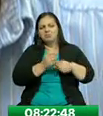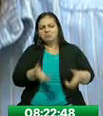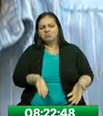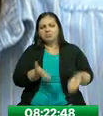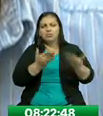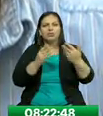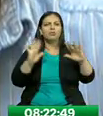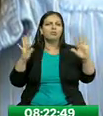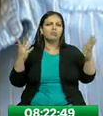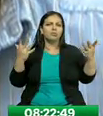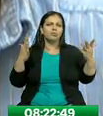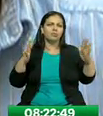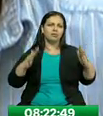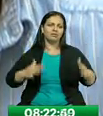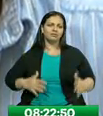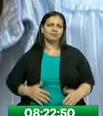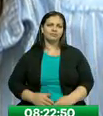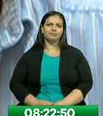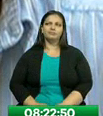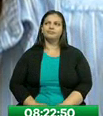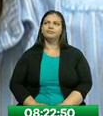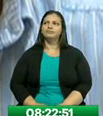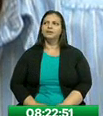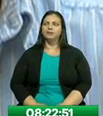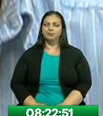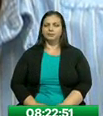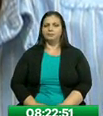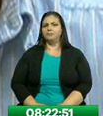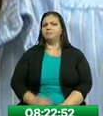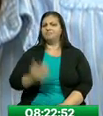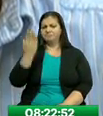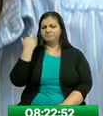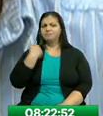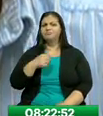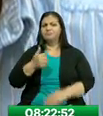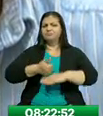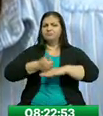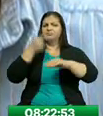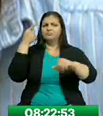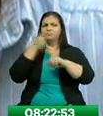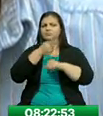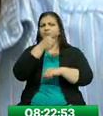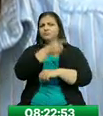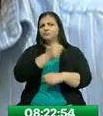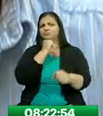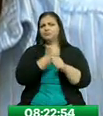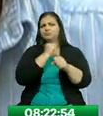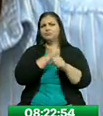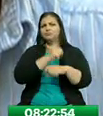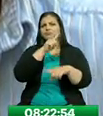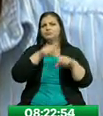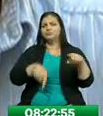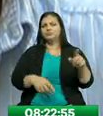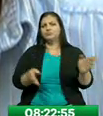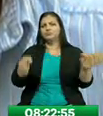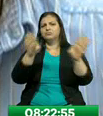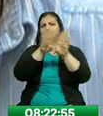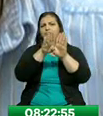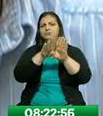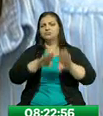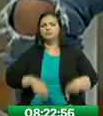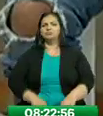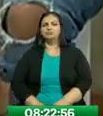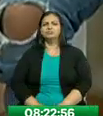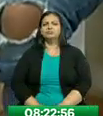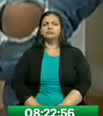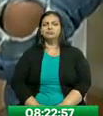años anteriores esta línea tuvo una clausura y sin que hasta la fecha se haya tramitado el levantamiento de incumplimiento de